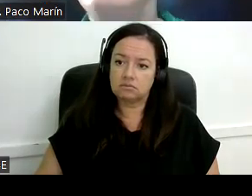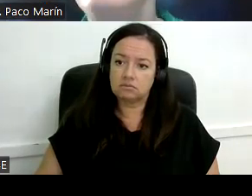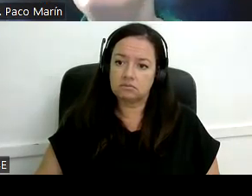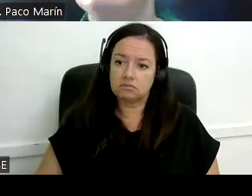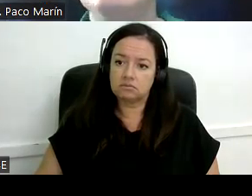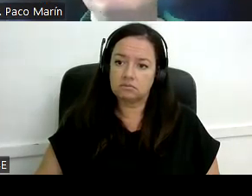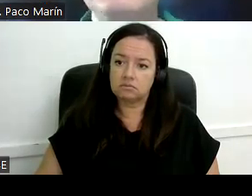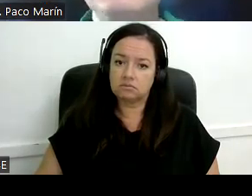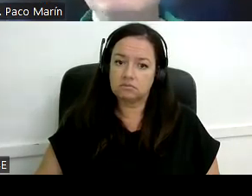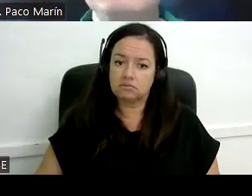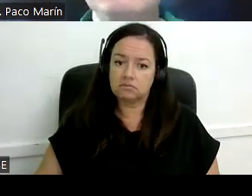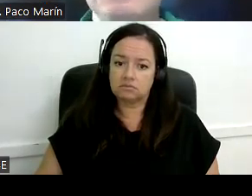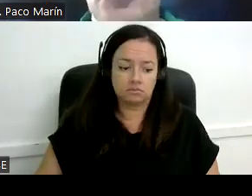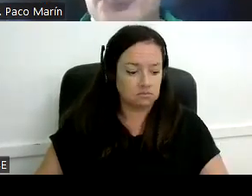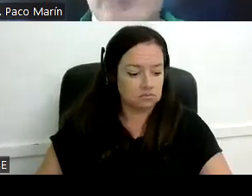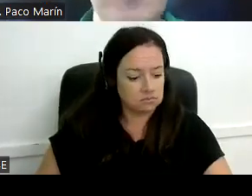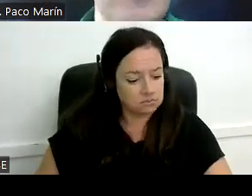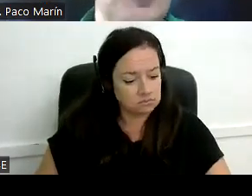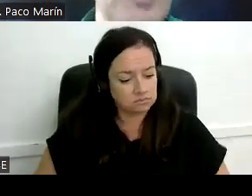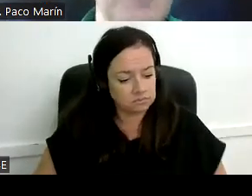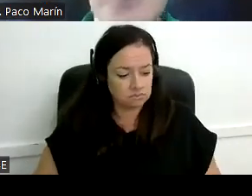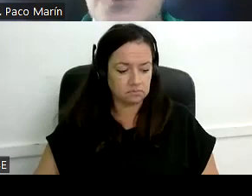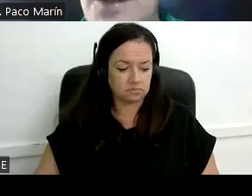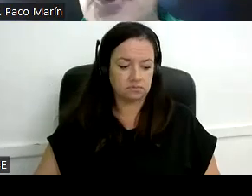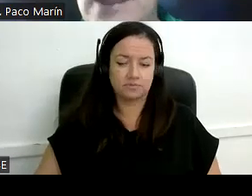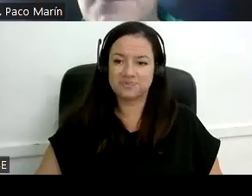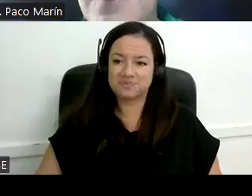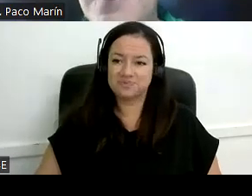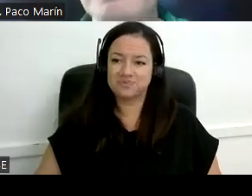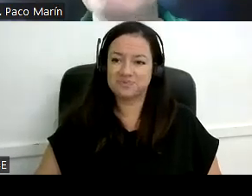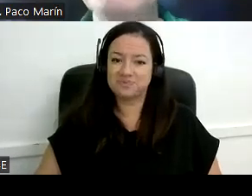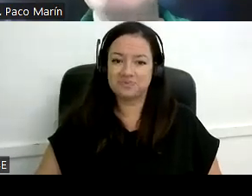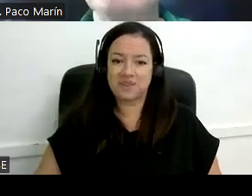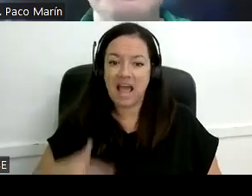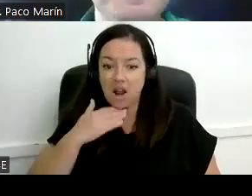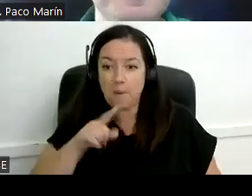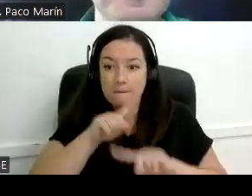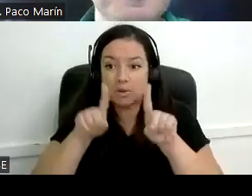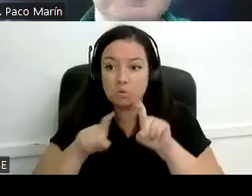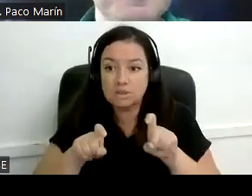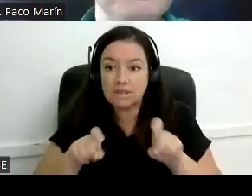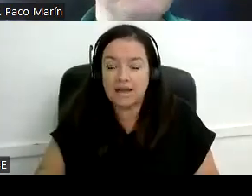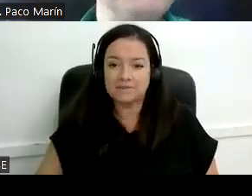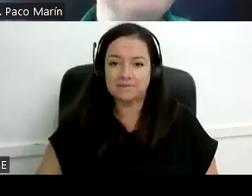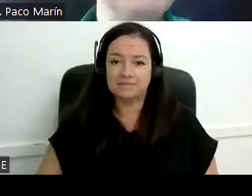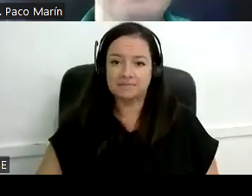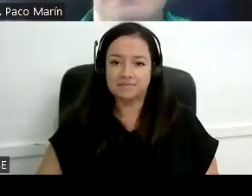Y creo, no sé si os animáis a alguna pregunta más.